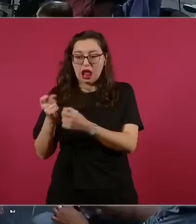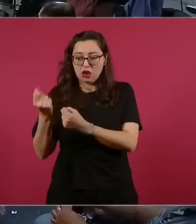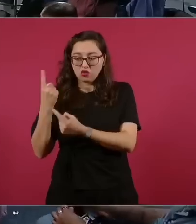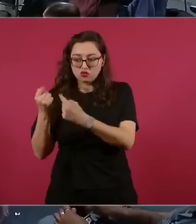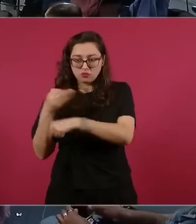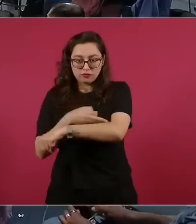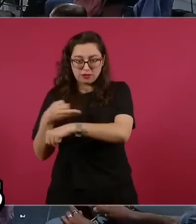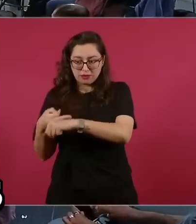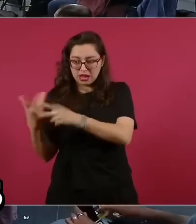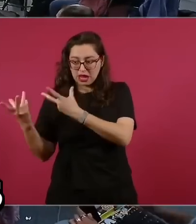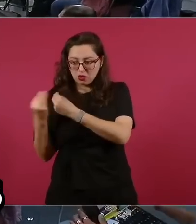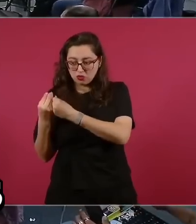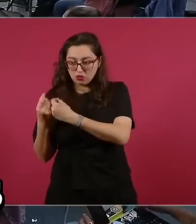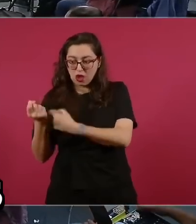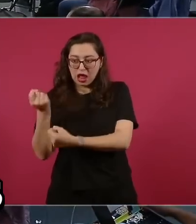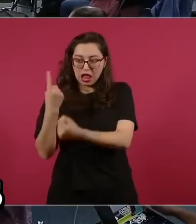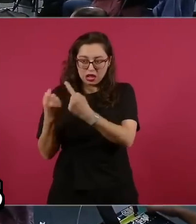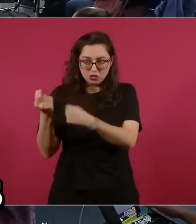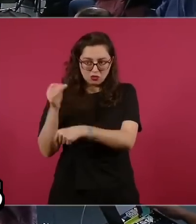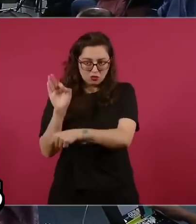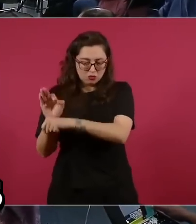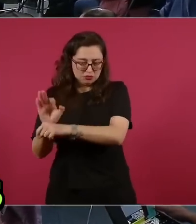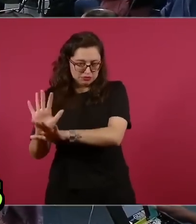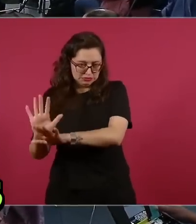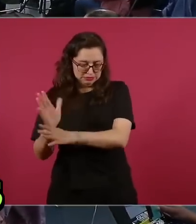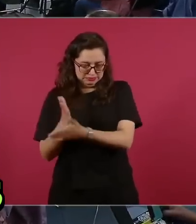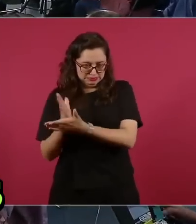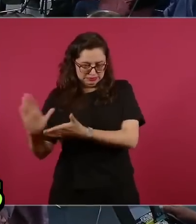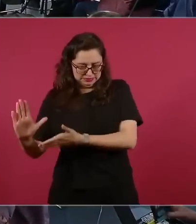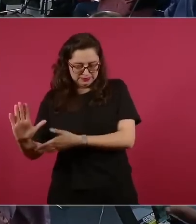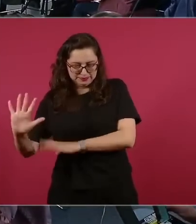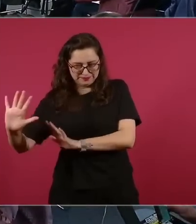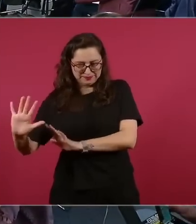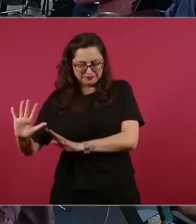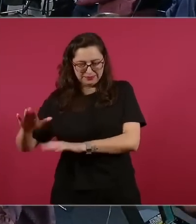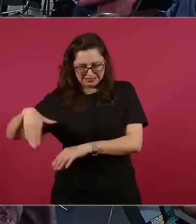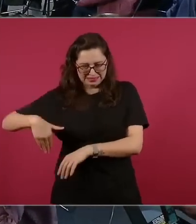lo de la secretaria. Bien. Bueno, entonces,